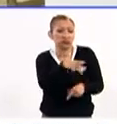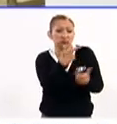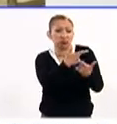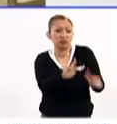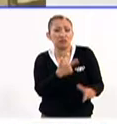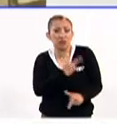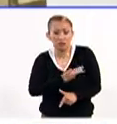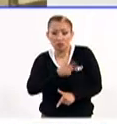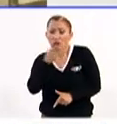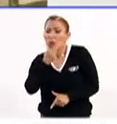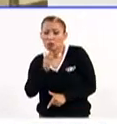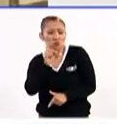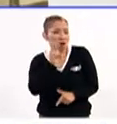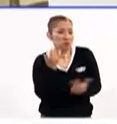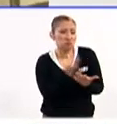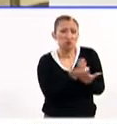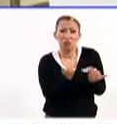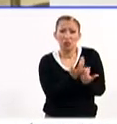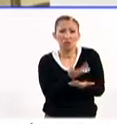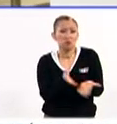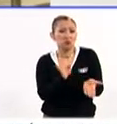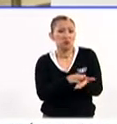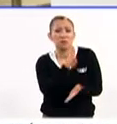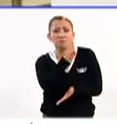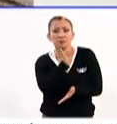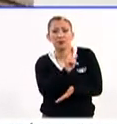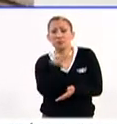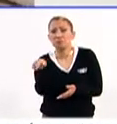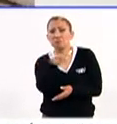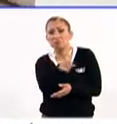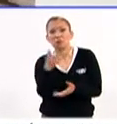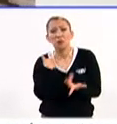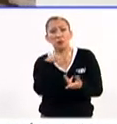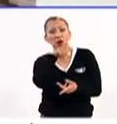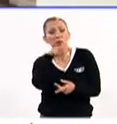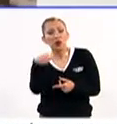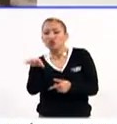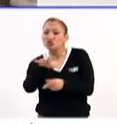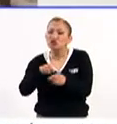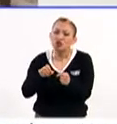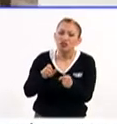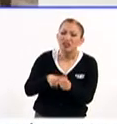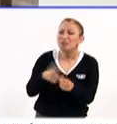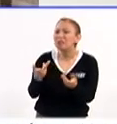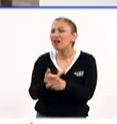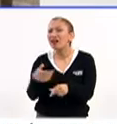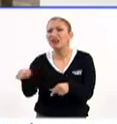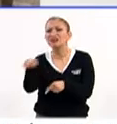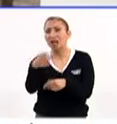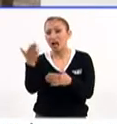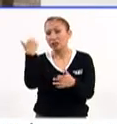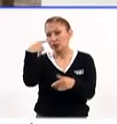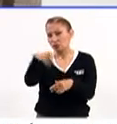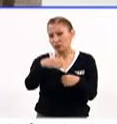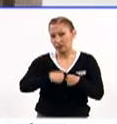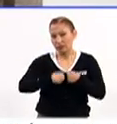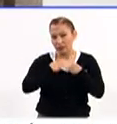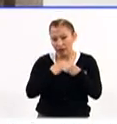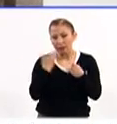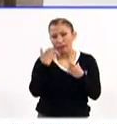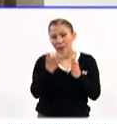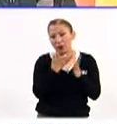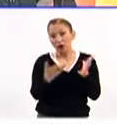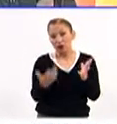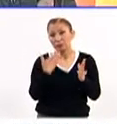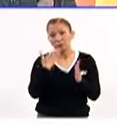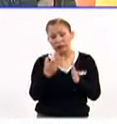Le gustaban tanto hombres como mujeres. También de sus preocupaciones sociales, ¿verdad? En la época que le tocó vivir, ella